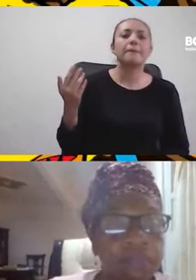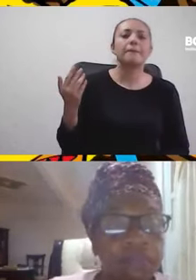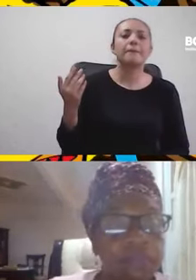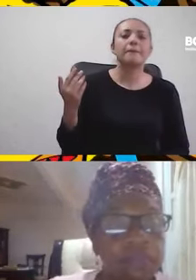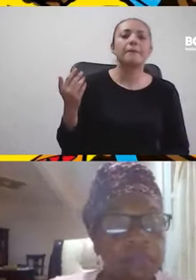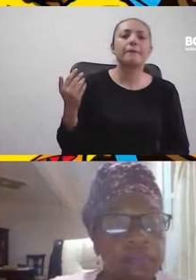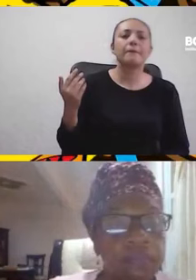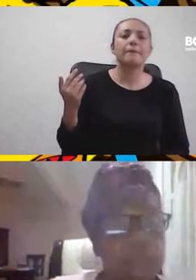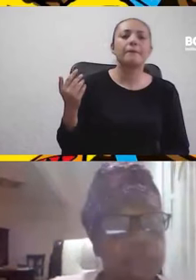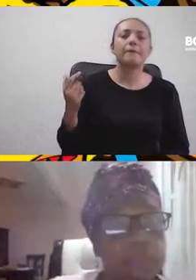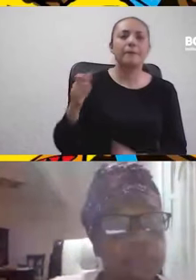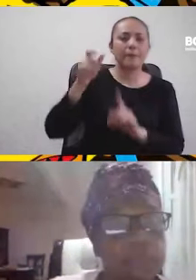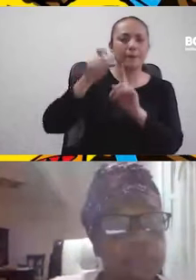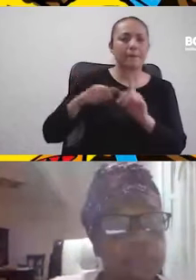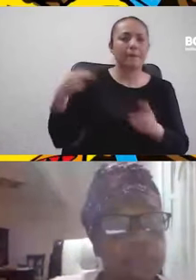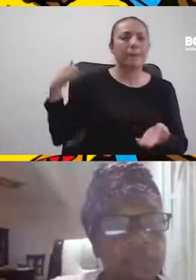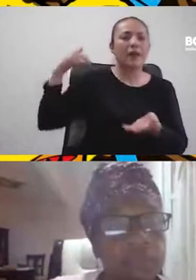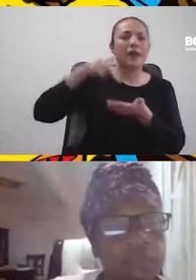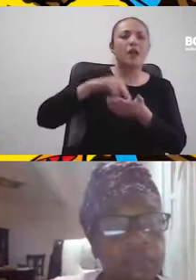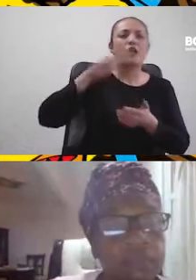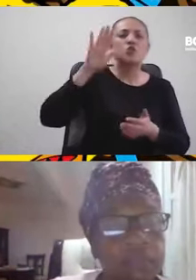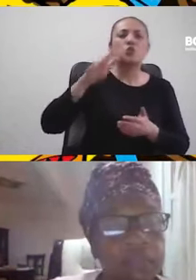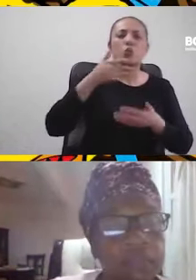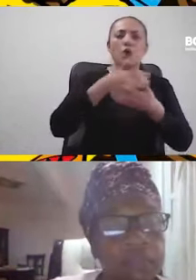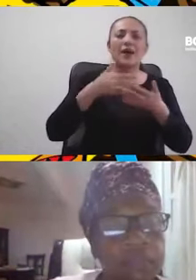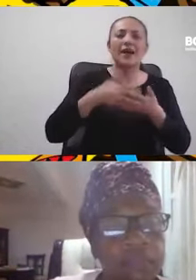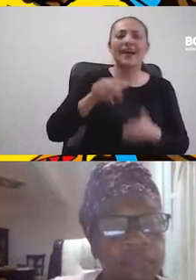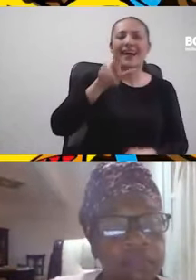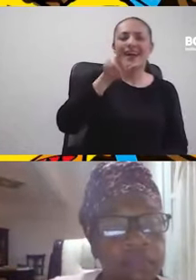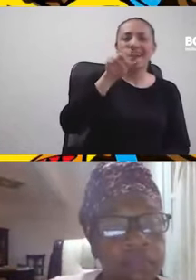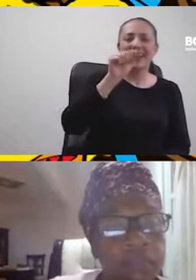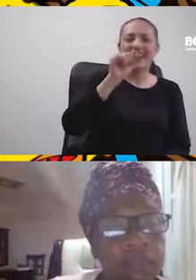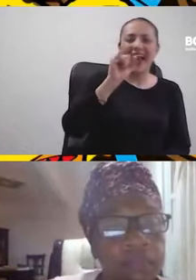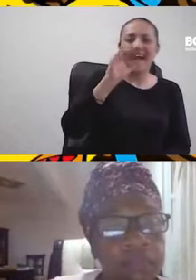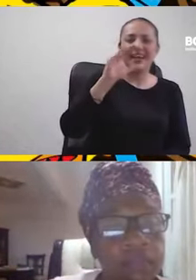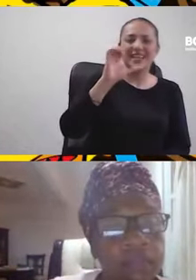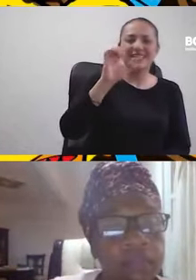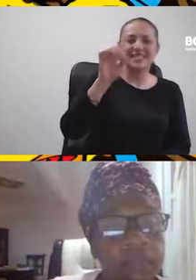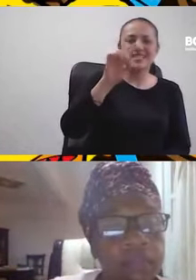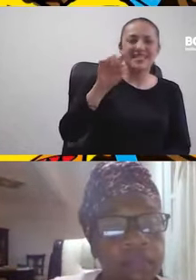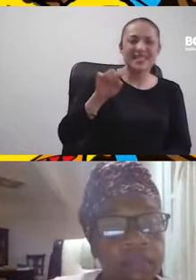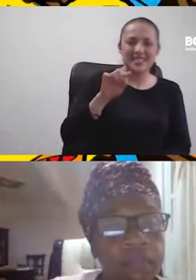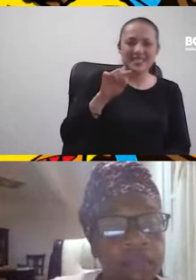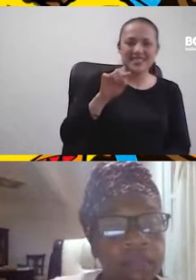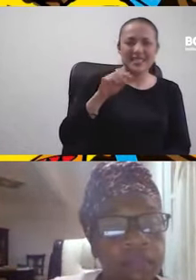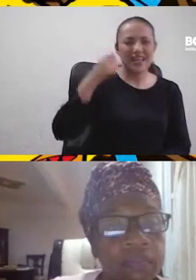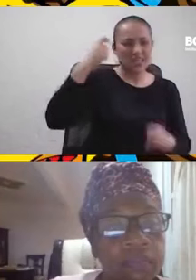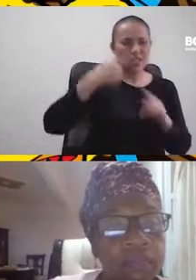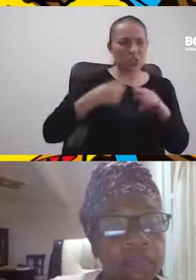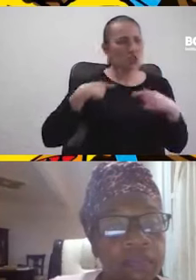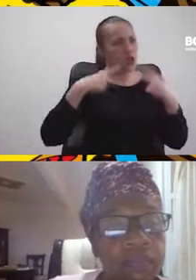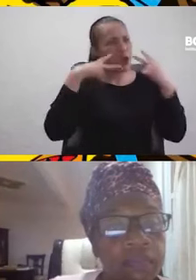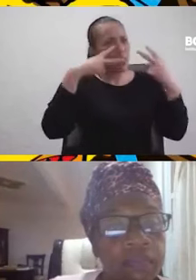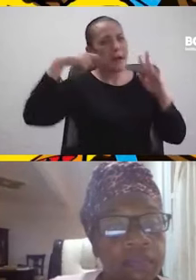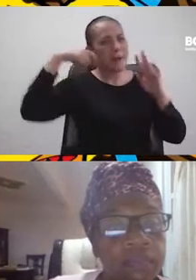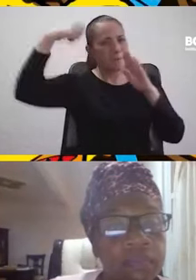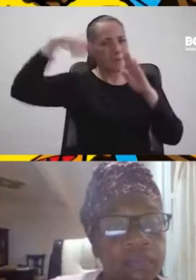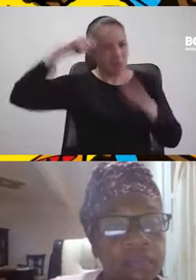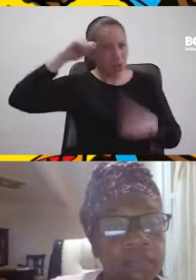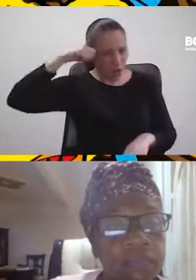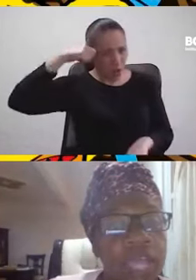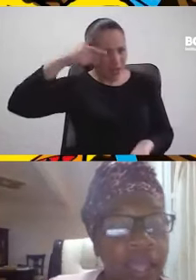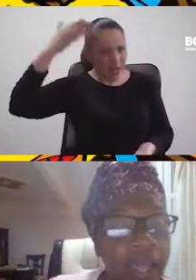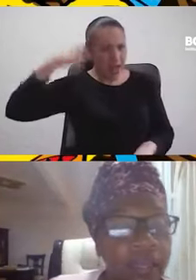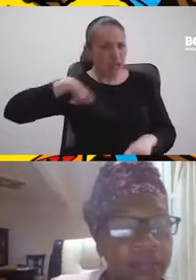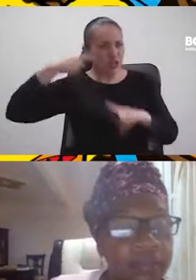Alex Haley, que es el autor de Raíces, Rega, recuerda que de Raíces yo vi de niño una película, ¿te acuerdas?